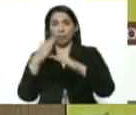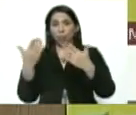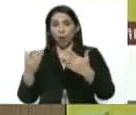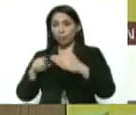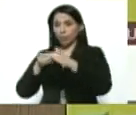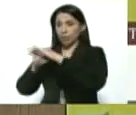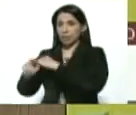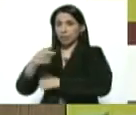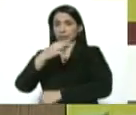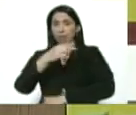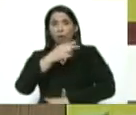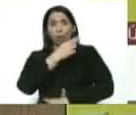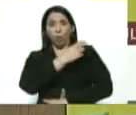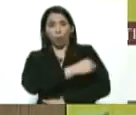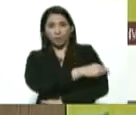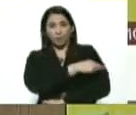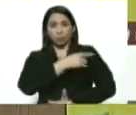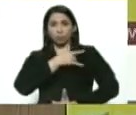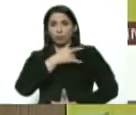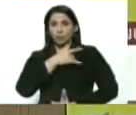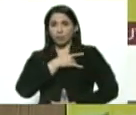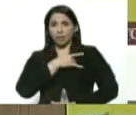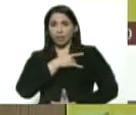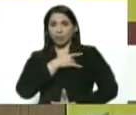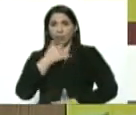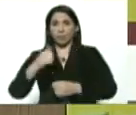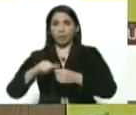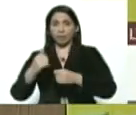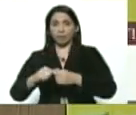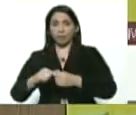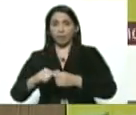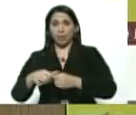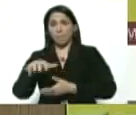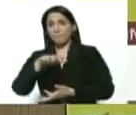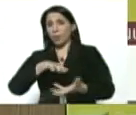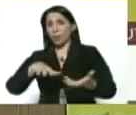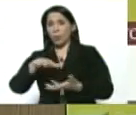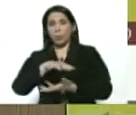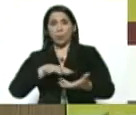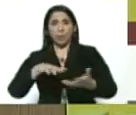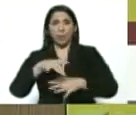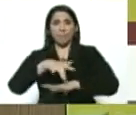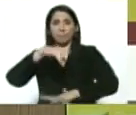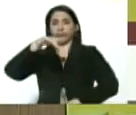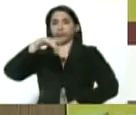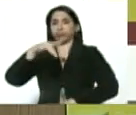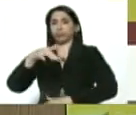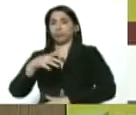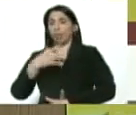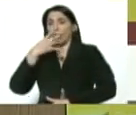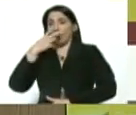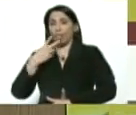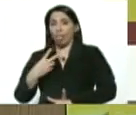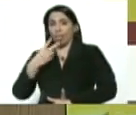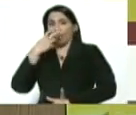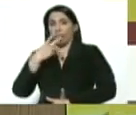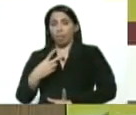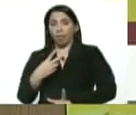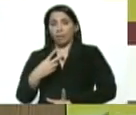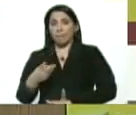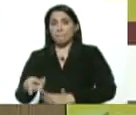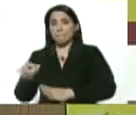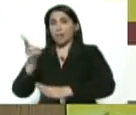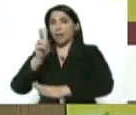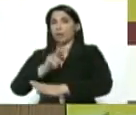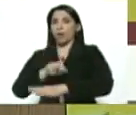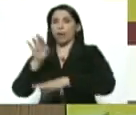universitario de maracaibo presenta una insuficiencia respiratoria aguda muy grave su cuadro empeoró a pesar